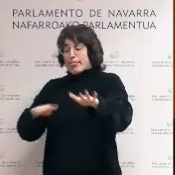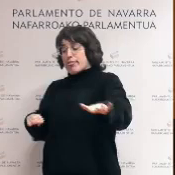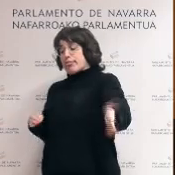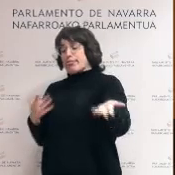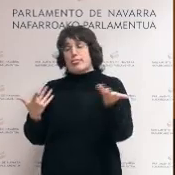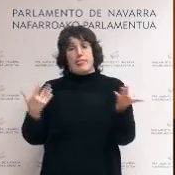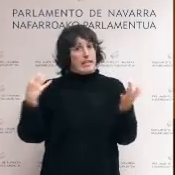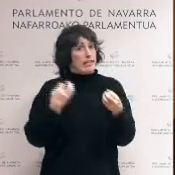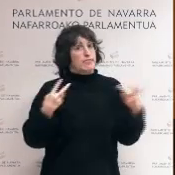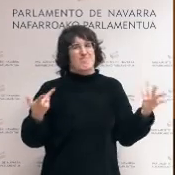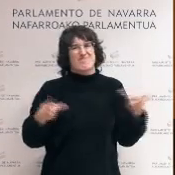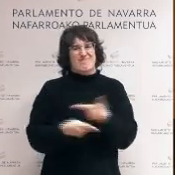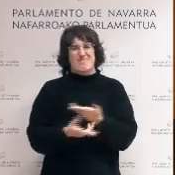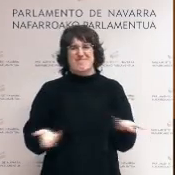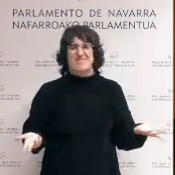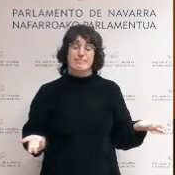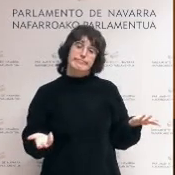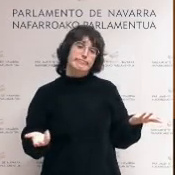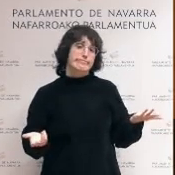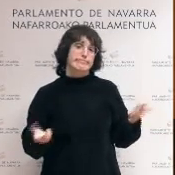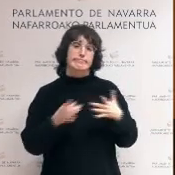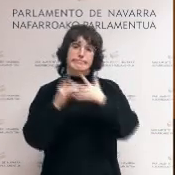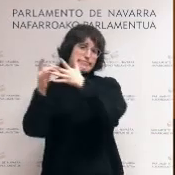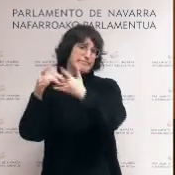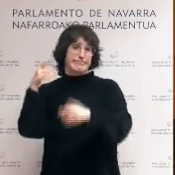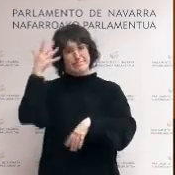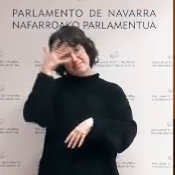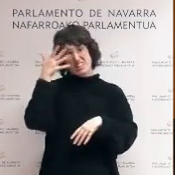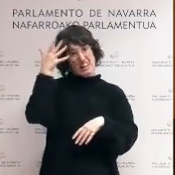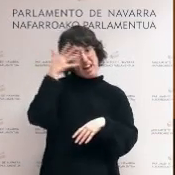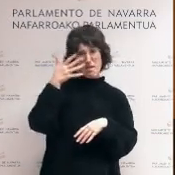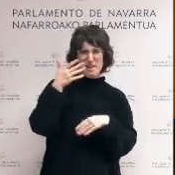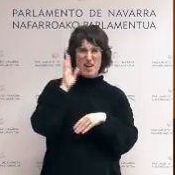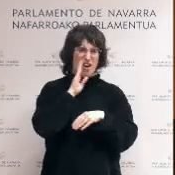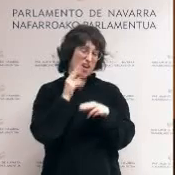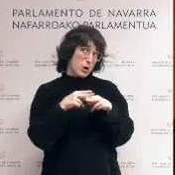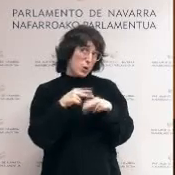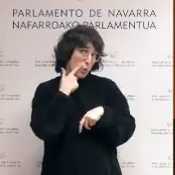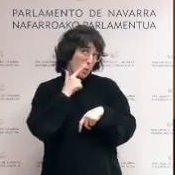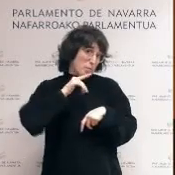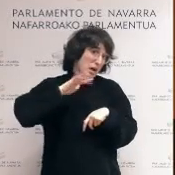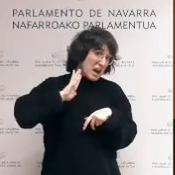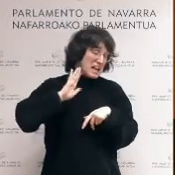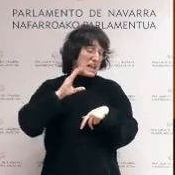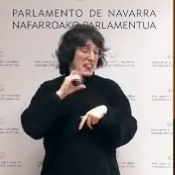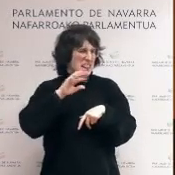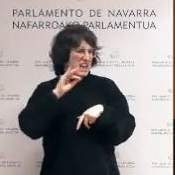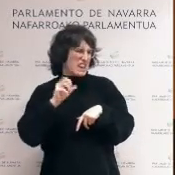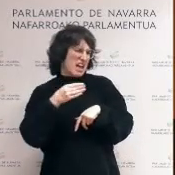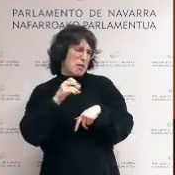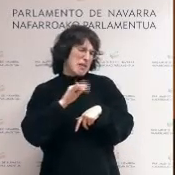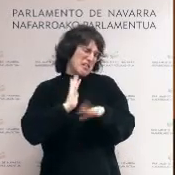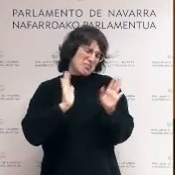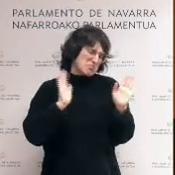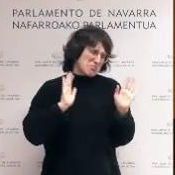que sea pionera, no esa marca navarra de las supuestas corrupciones de Cerdán, de Velate y demás. Vamos a darle una